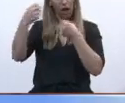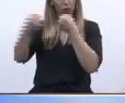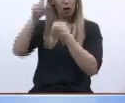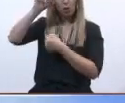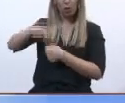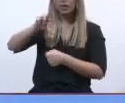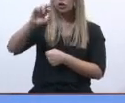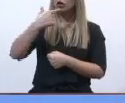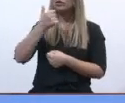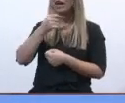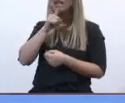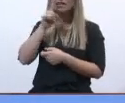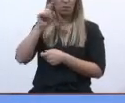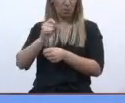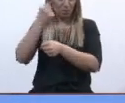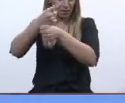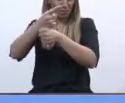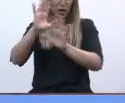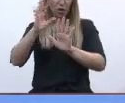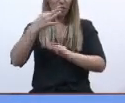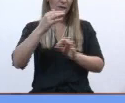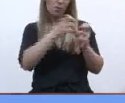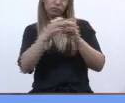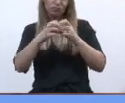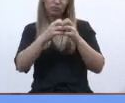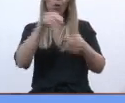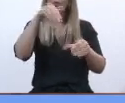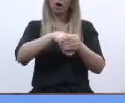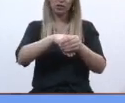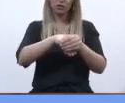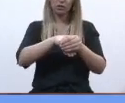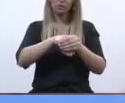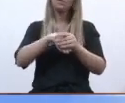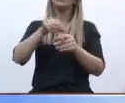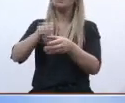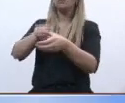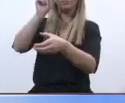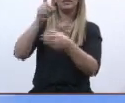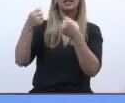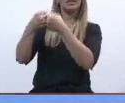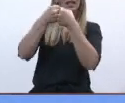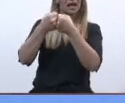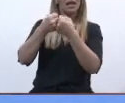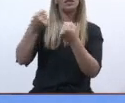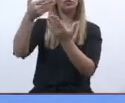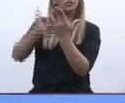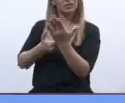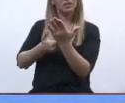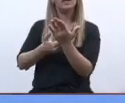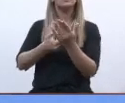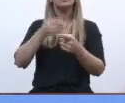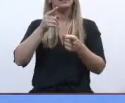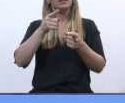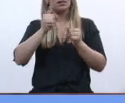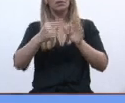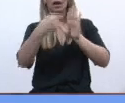debemos desadherirnos primero con los dos tercios del tratado y de la cláusula interpretativa que la Argentina ha dado